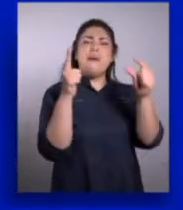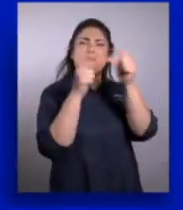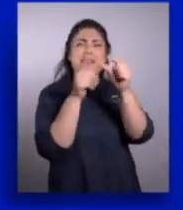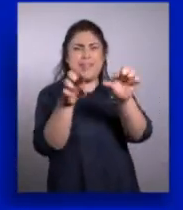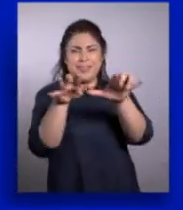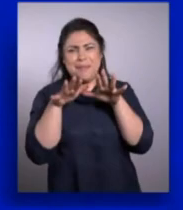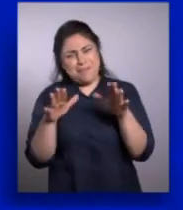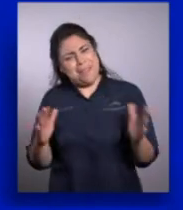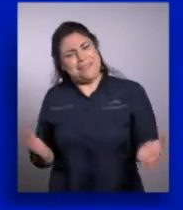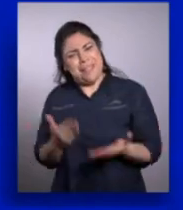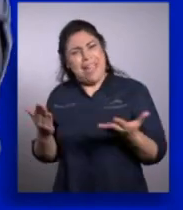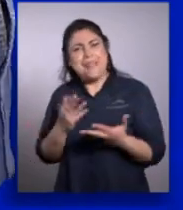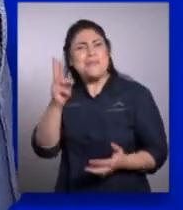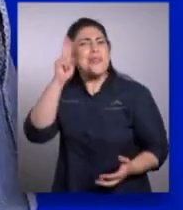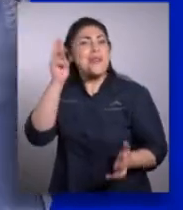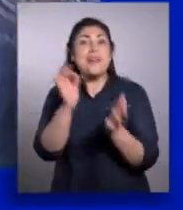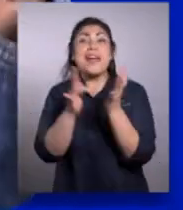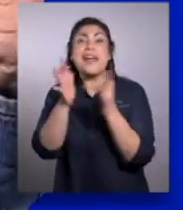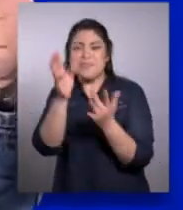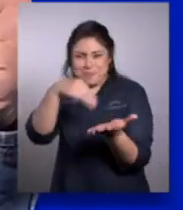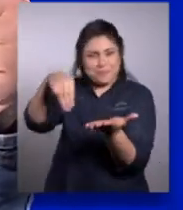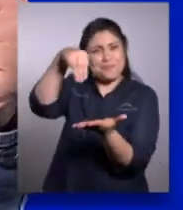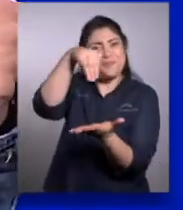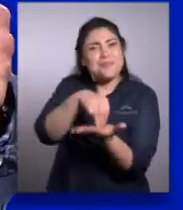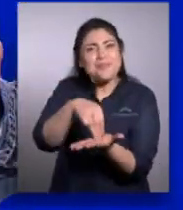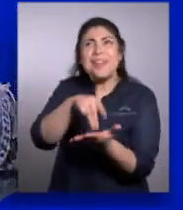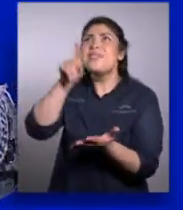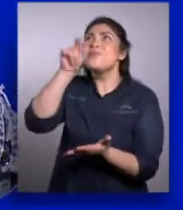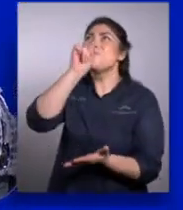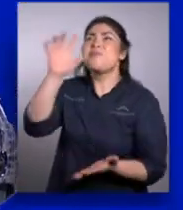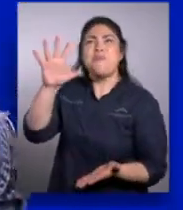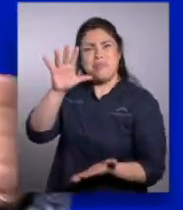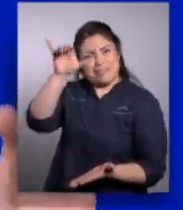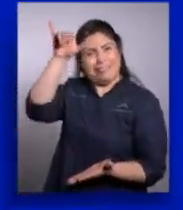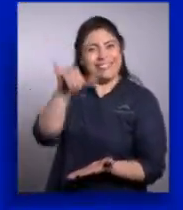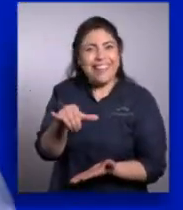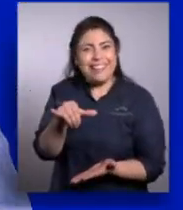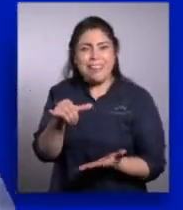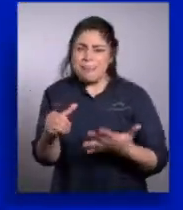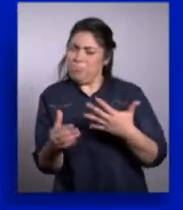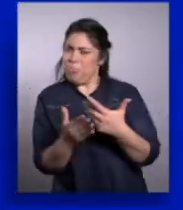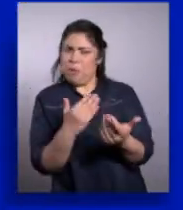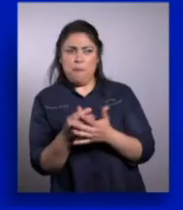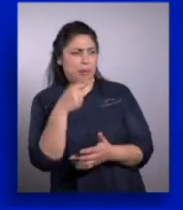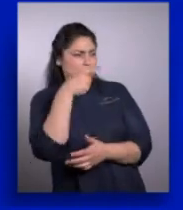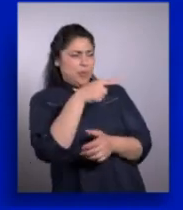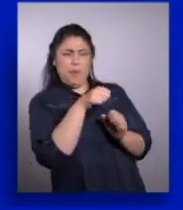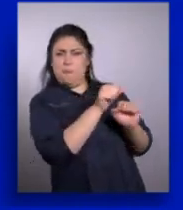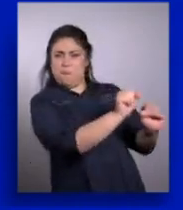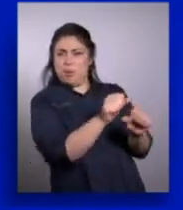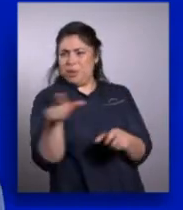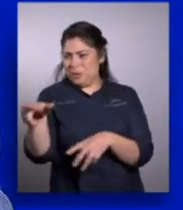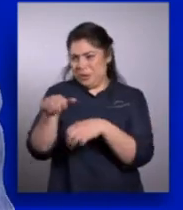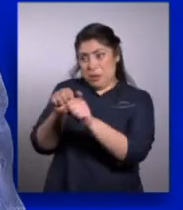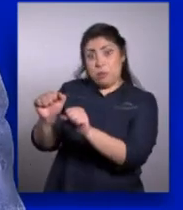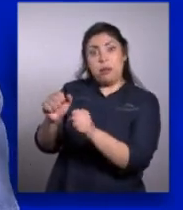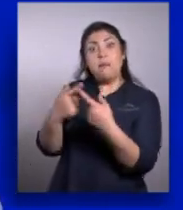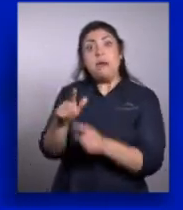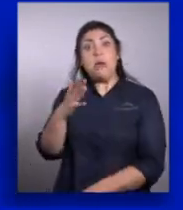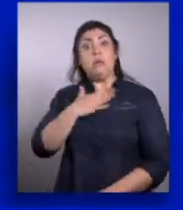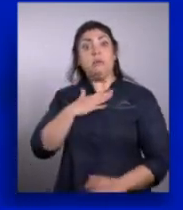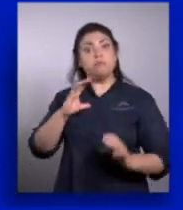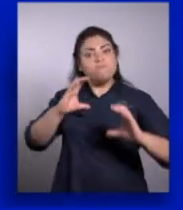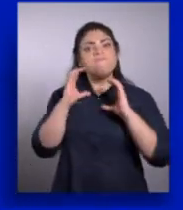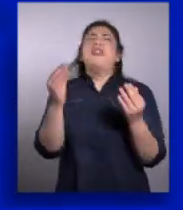está entre nosotros su promesa está entre nosotros caerán mil a tu lado diez mil a tu día extras ti no te tocaran